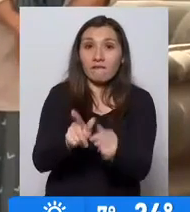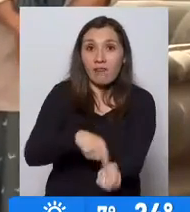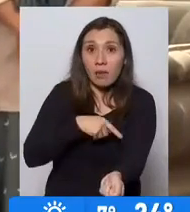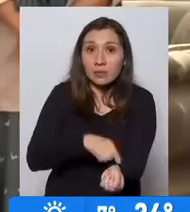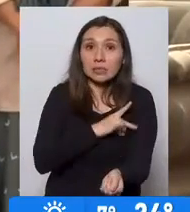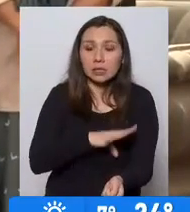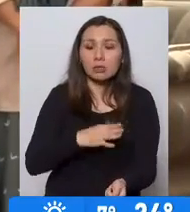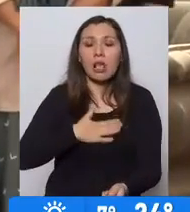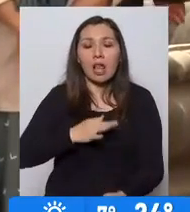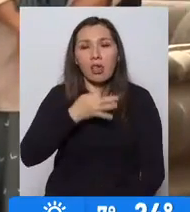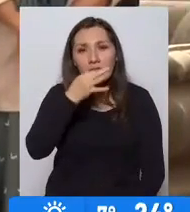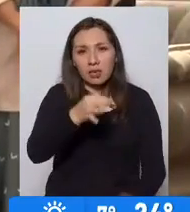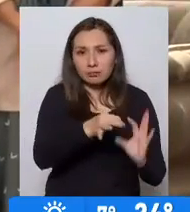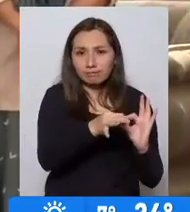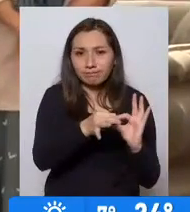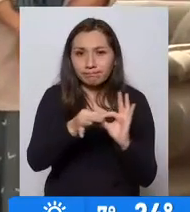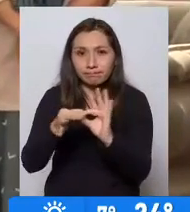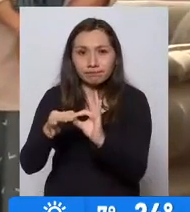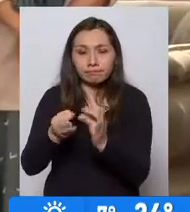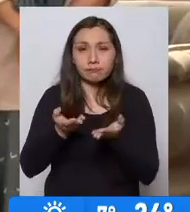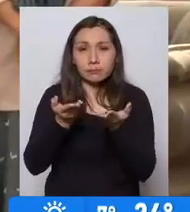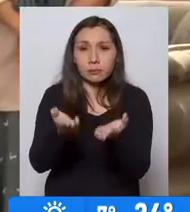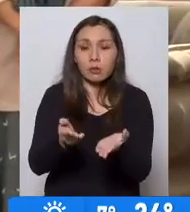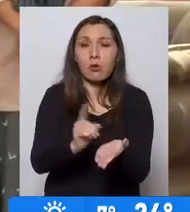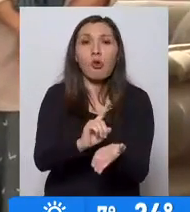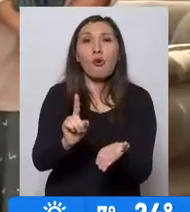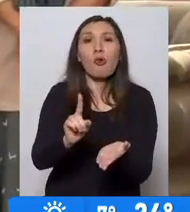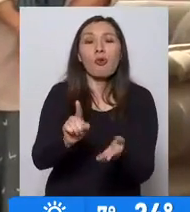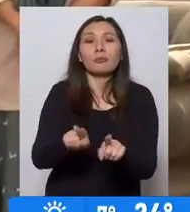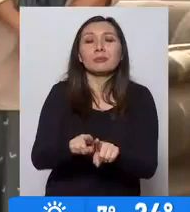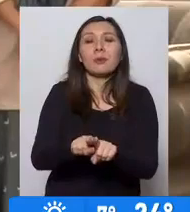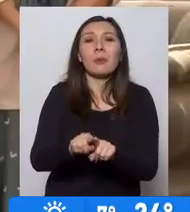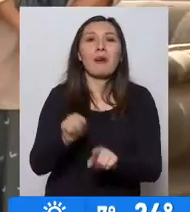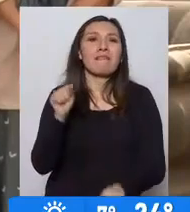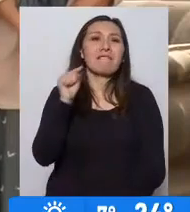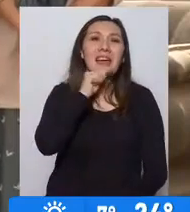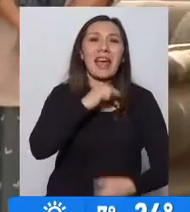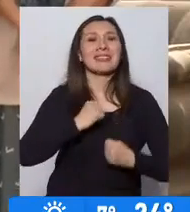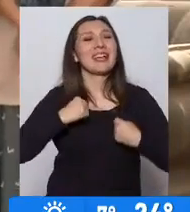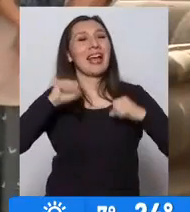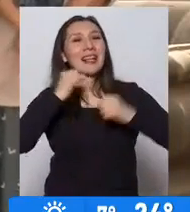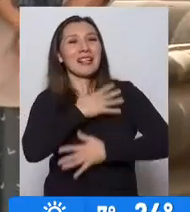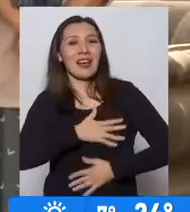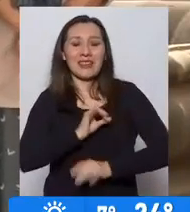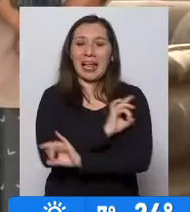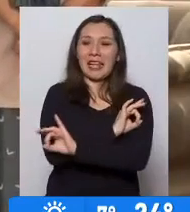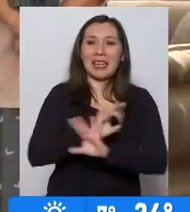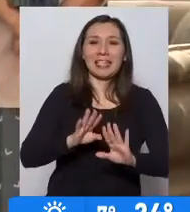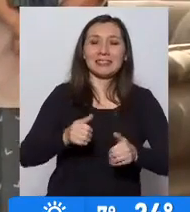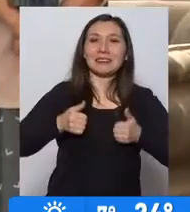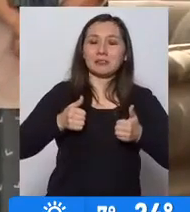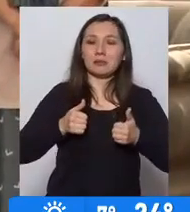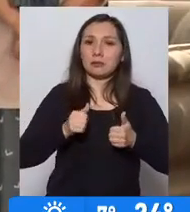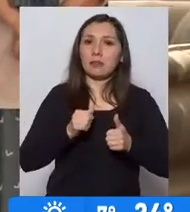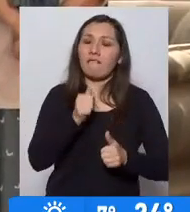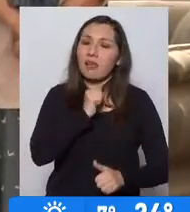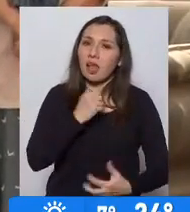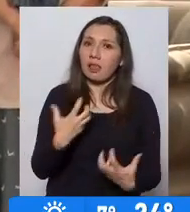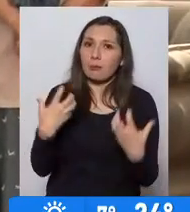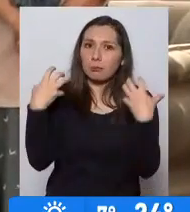Chile, quiero dar un mensaje no de falso triunfalismo ni de